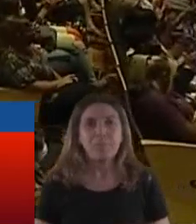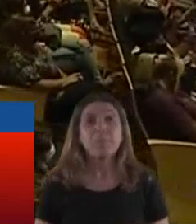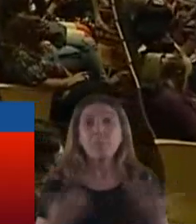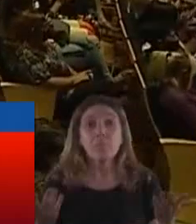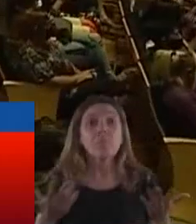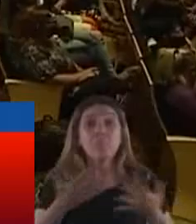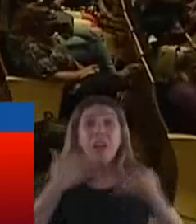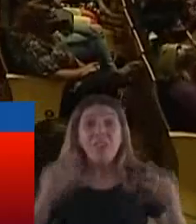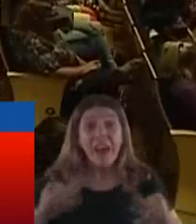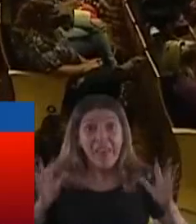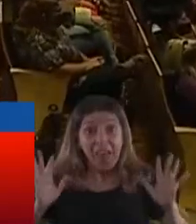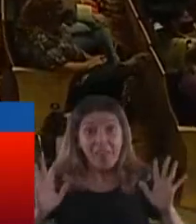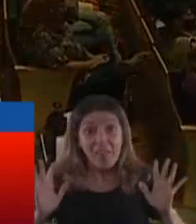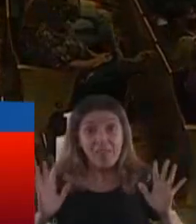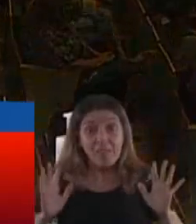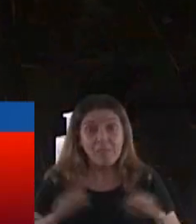De verdad